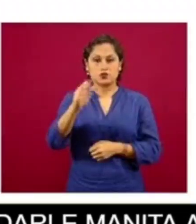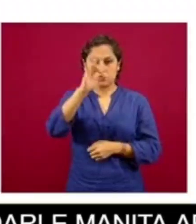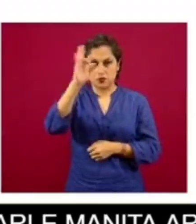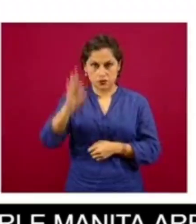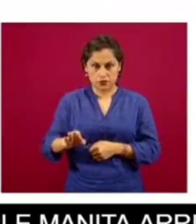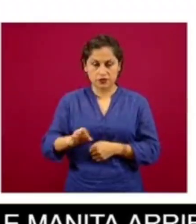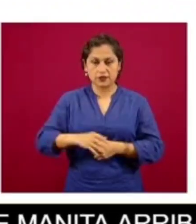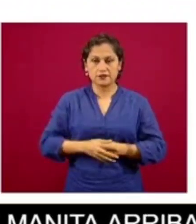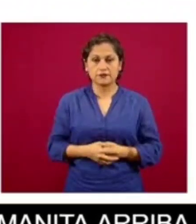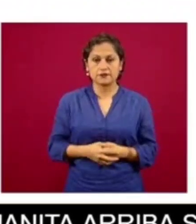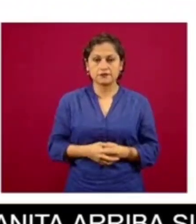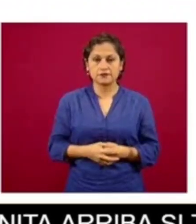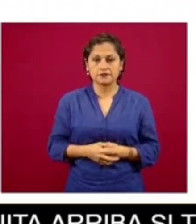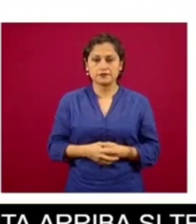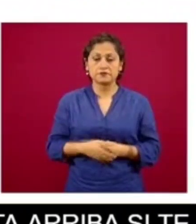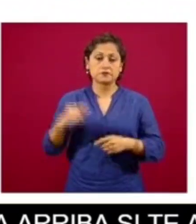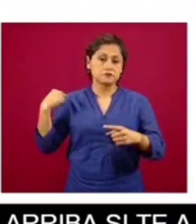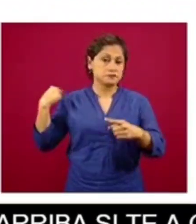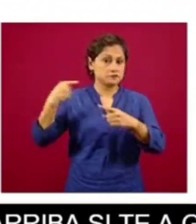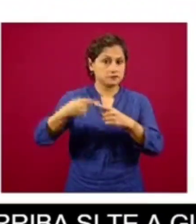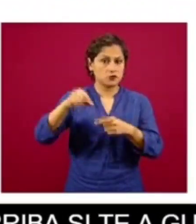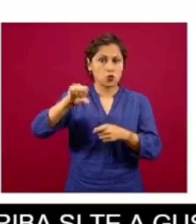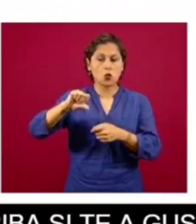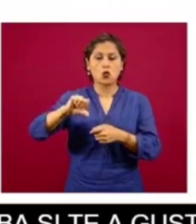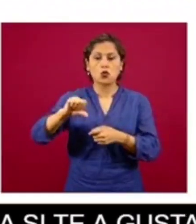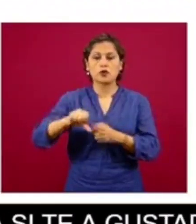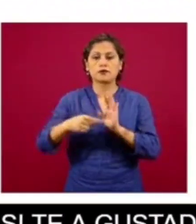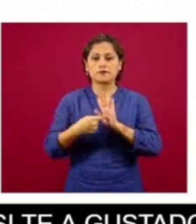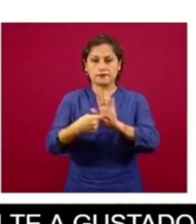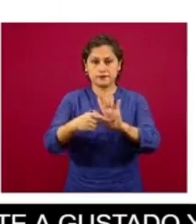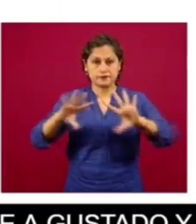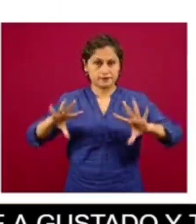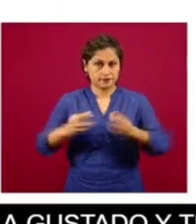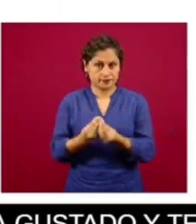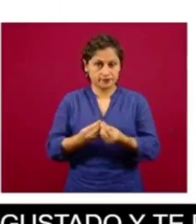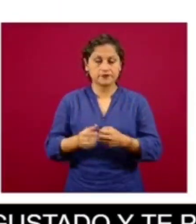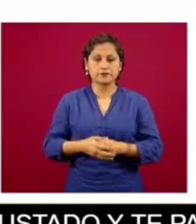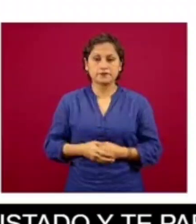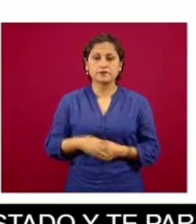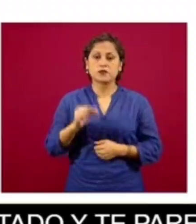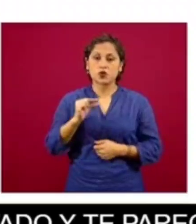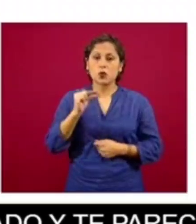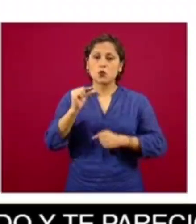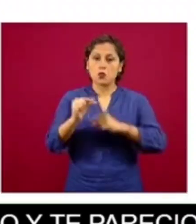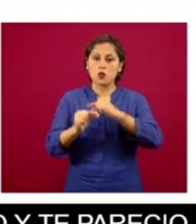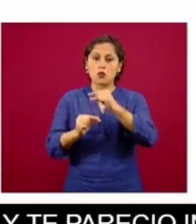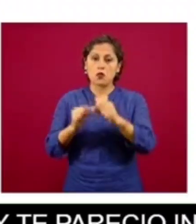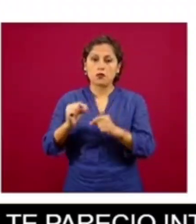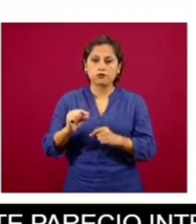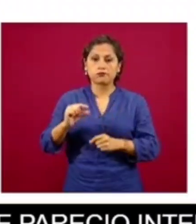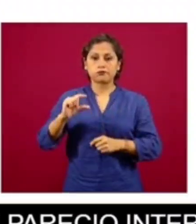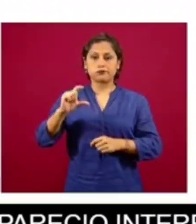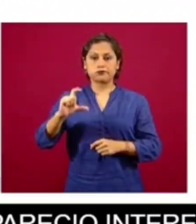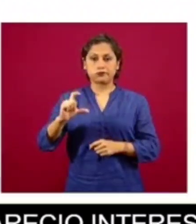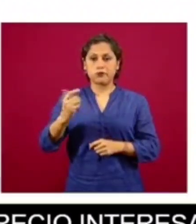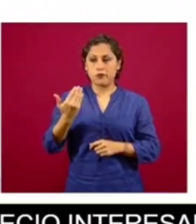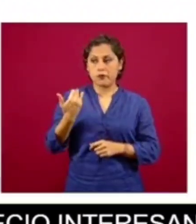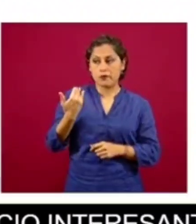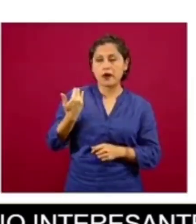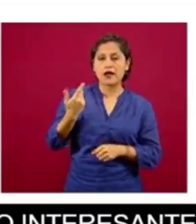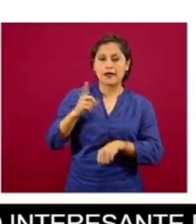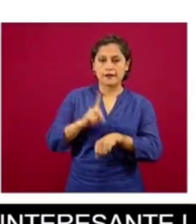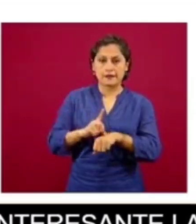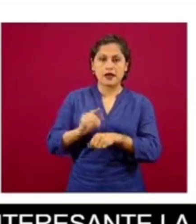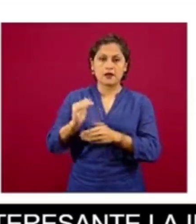para el corte del día de hoy. Es una cifra que se ha inclusive incrementado un poco en relación a los últimos